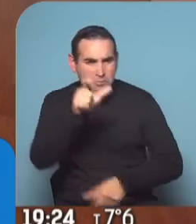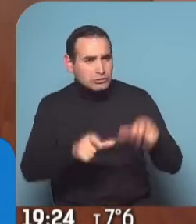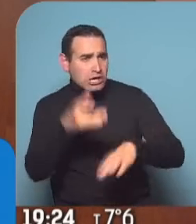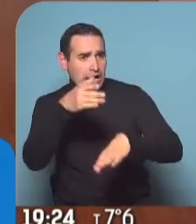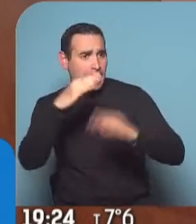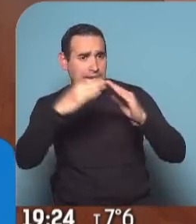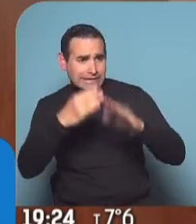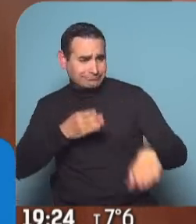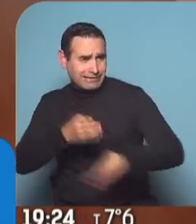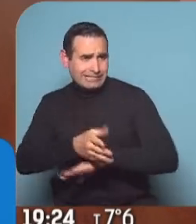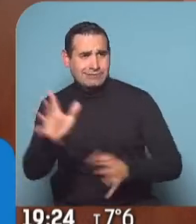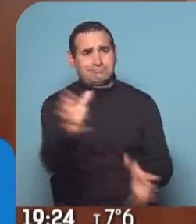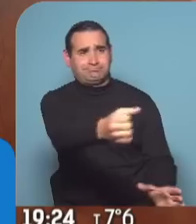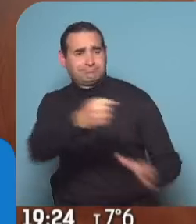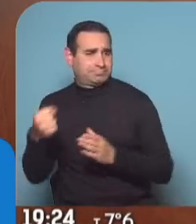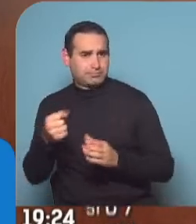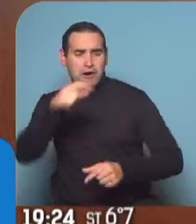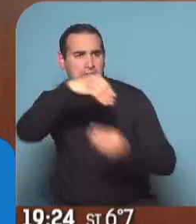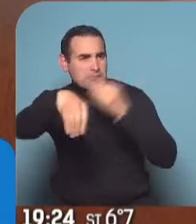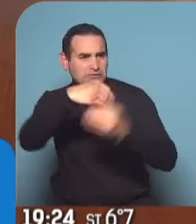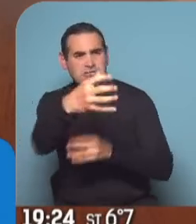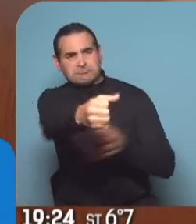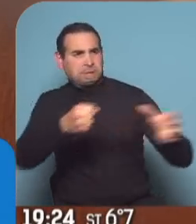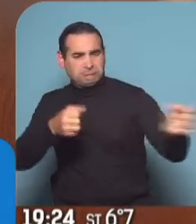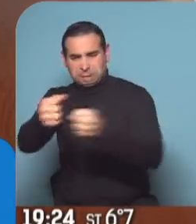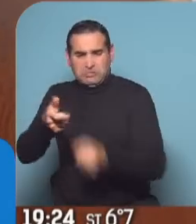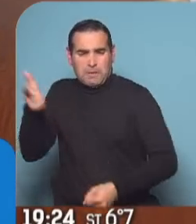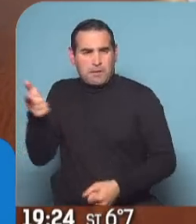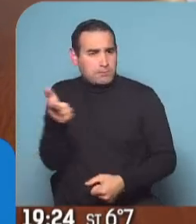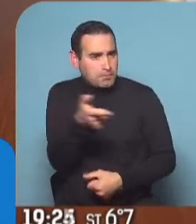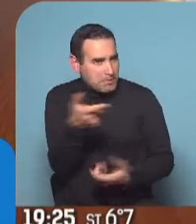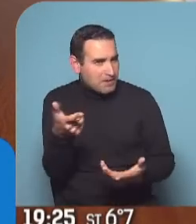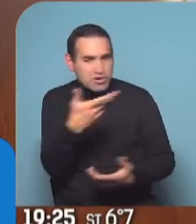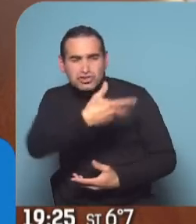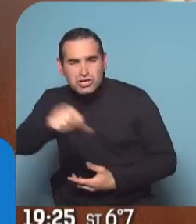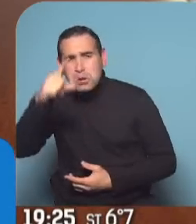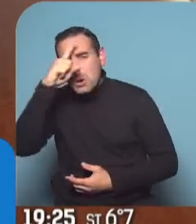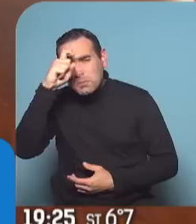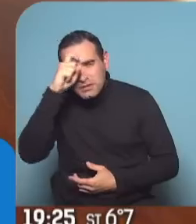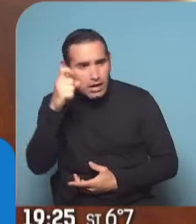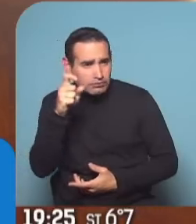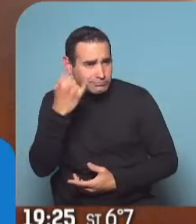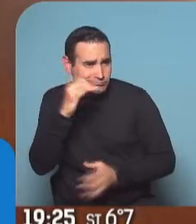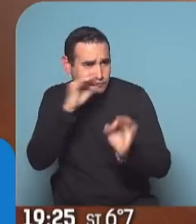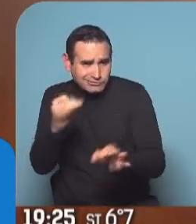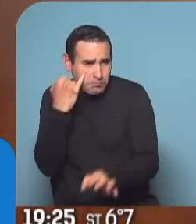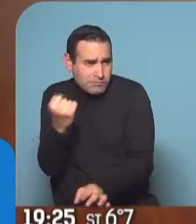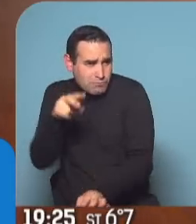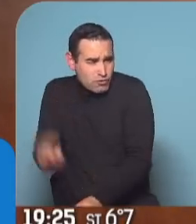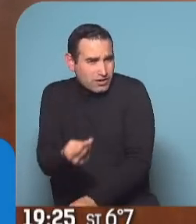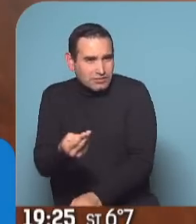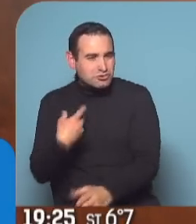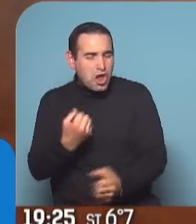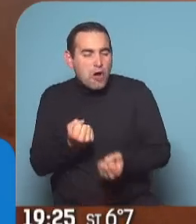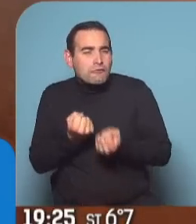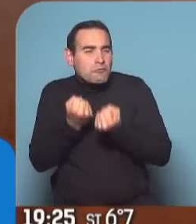sus casas o sacan a las familias de las casas y los matan, los llevan a los hospitales donde llegan muertos. Entonces no hay ningún esfuerzo